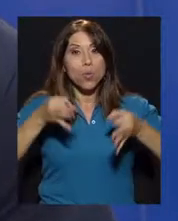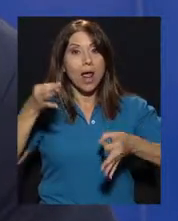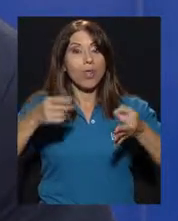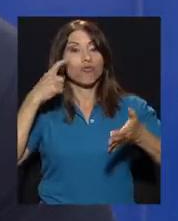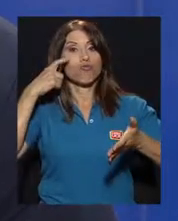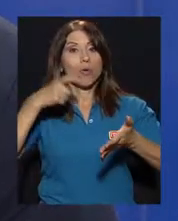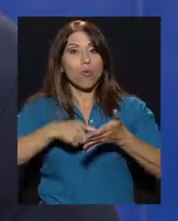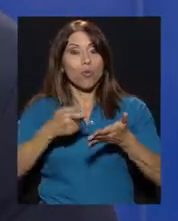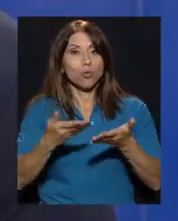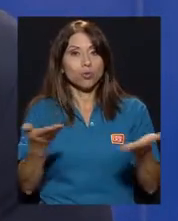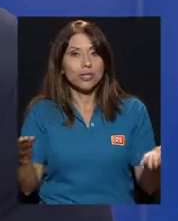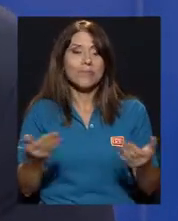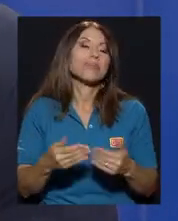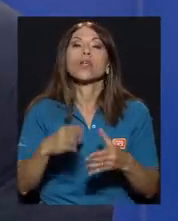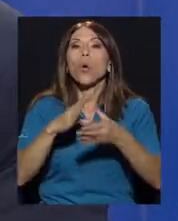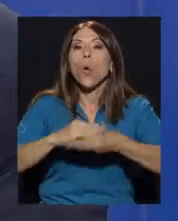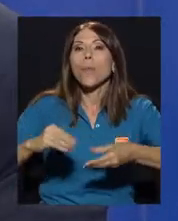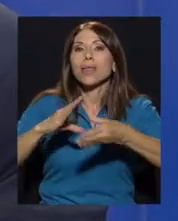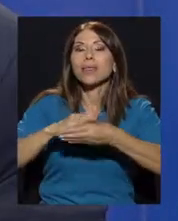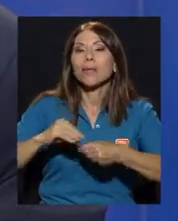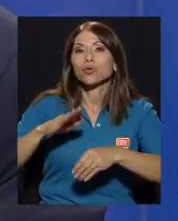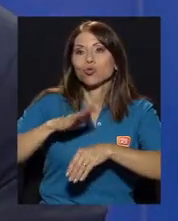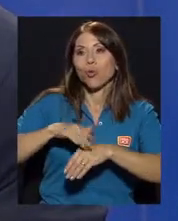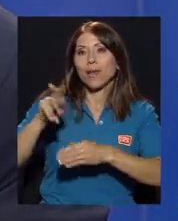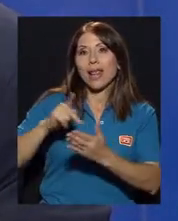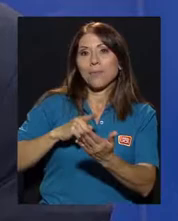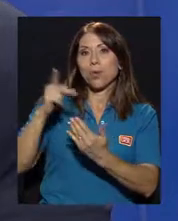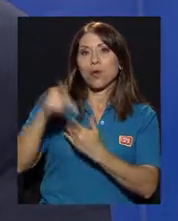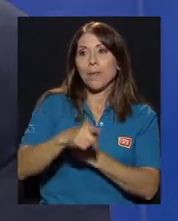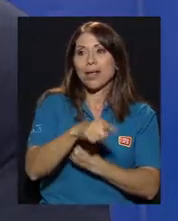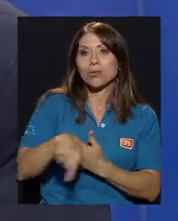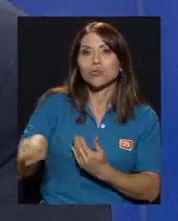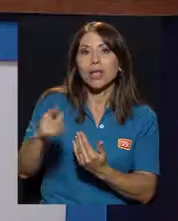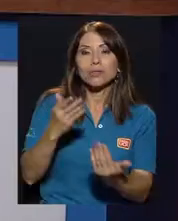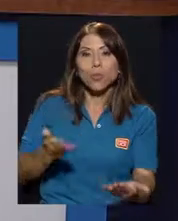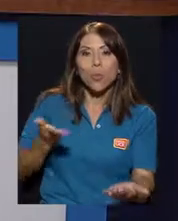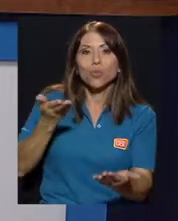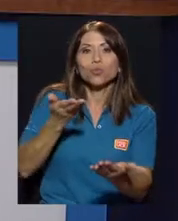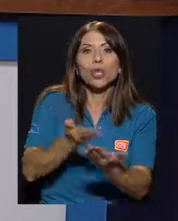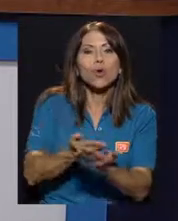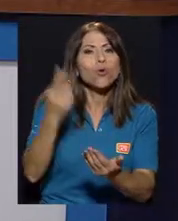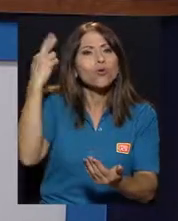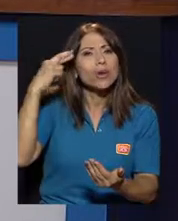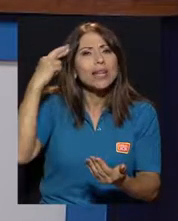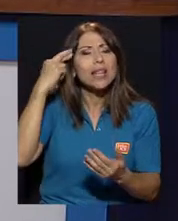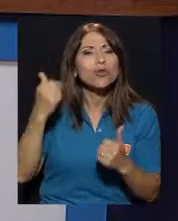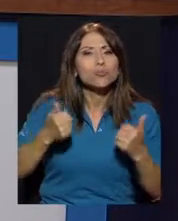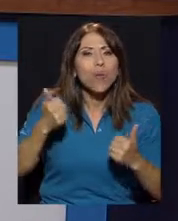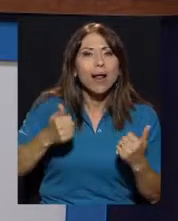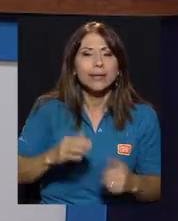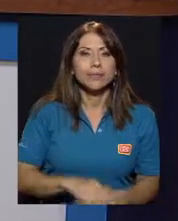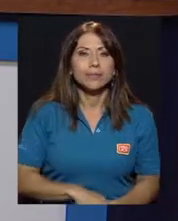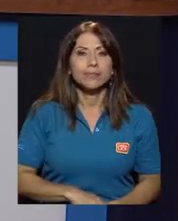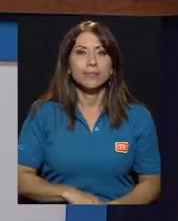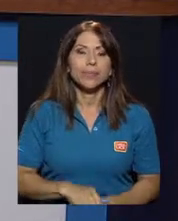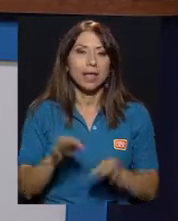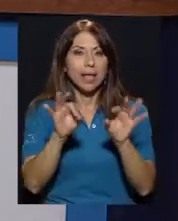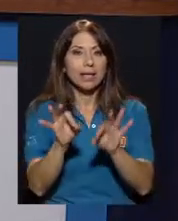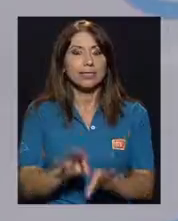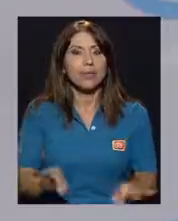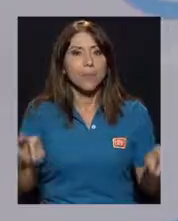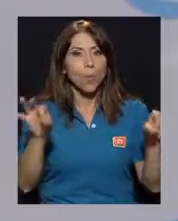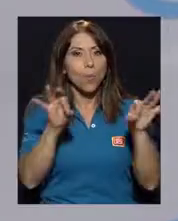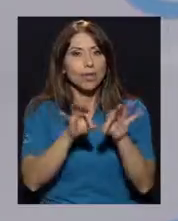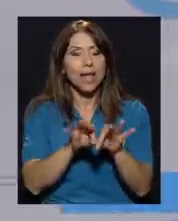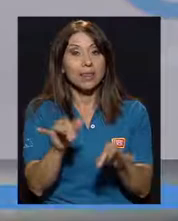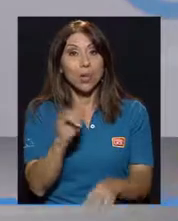y comentamos acerca de ese programa que ustedes propusieron y qué criterios tuvieron para hacerlo ahí es importante recalcar y